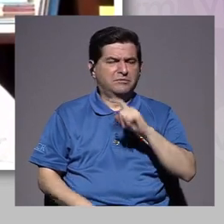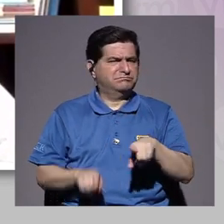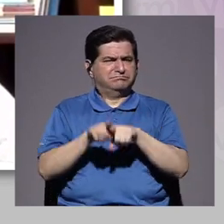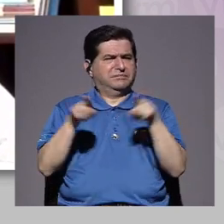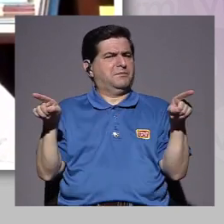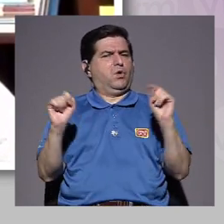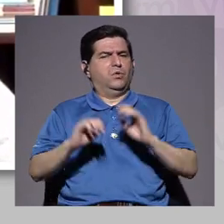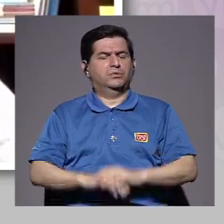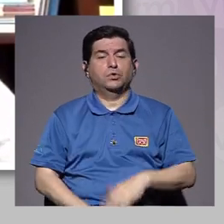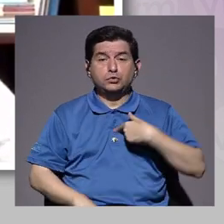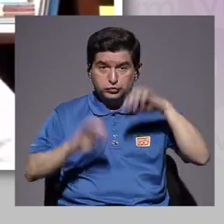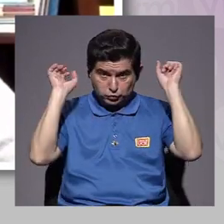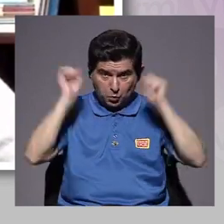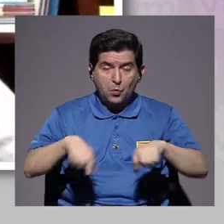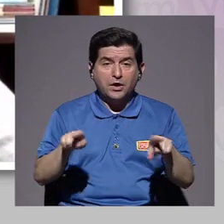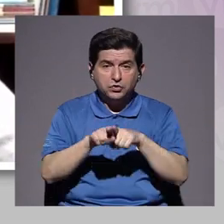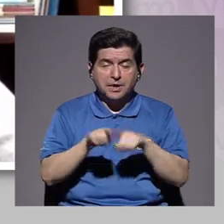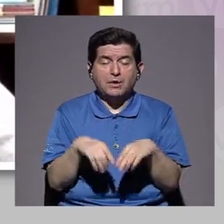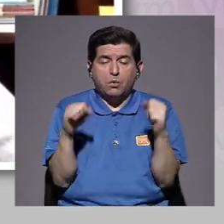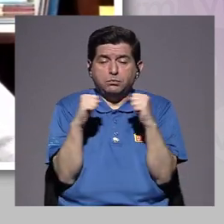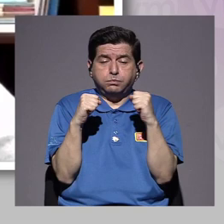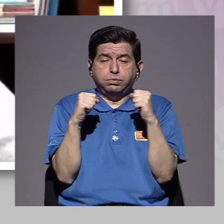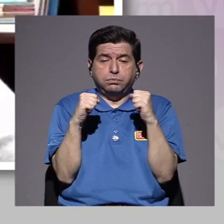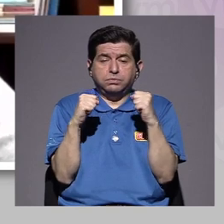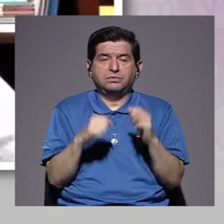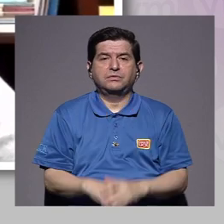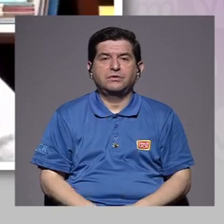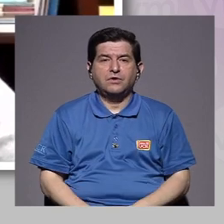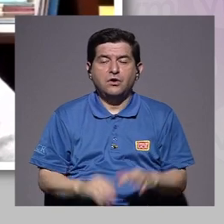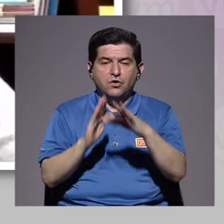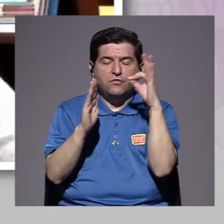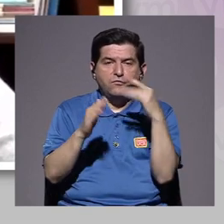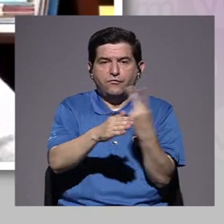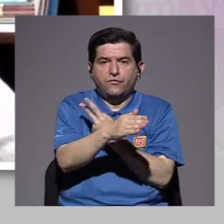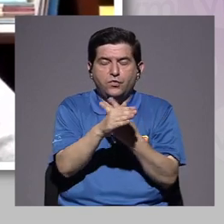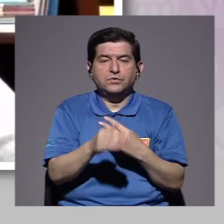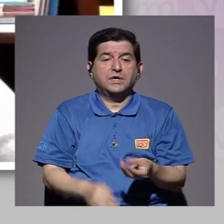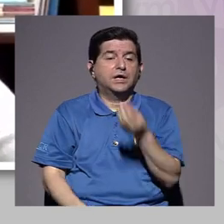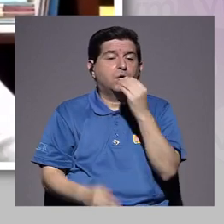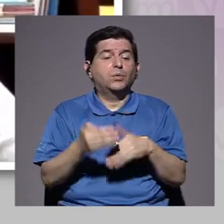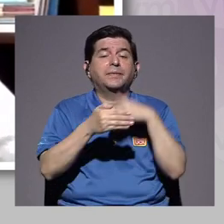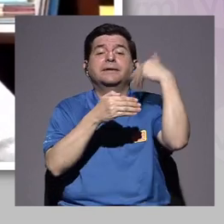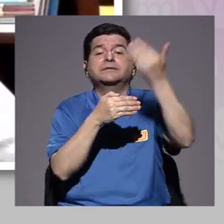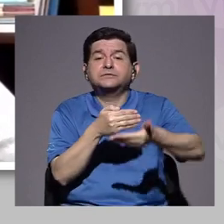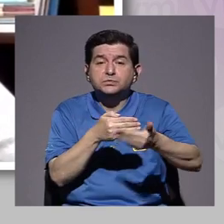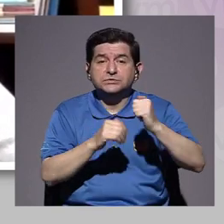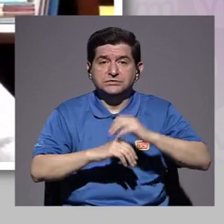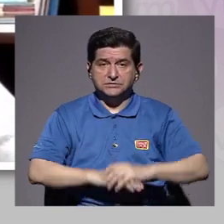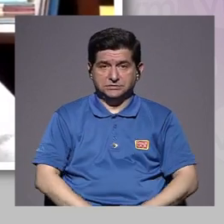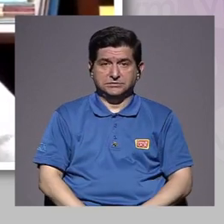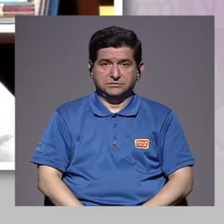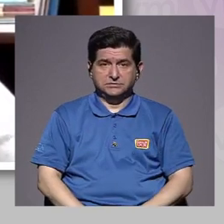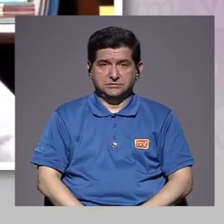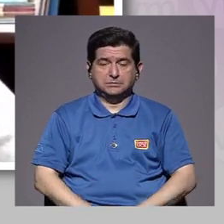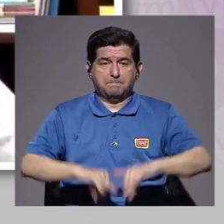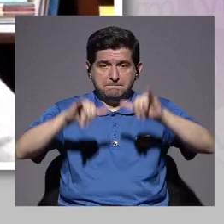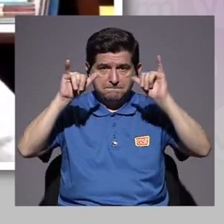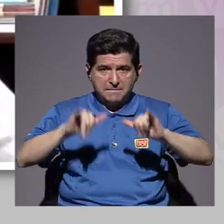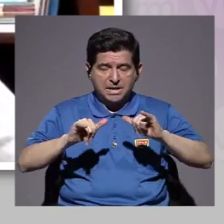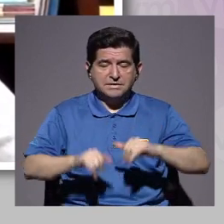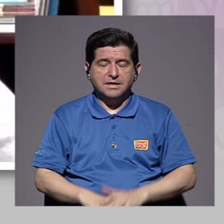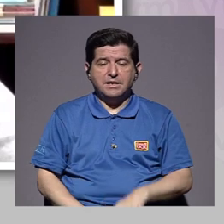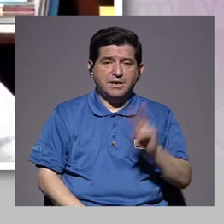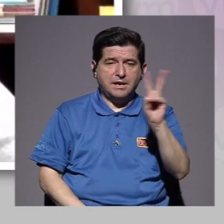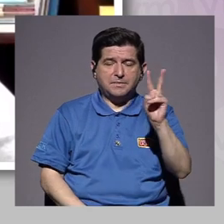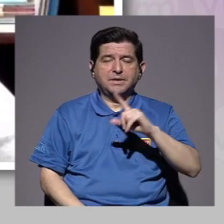así tampoco. De hecho, yo podría hasta congelar frutas y vegetales para comer luego y mantienen